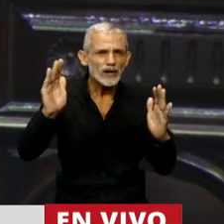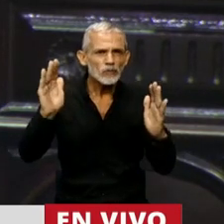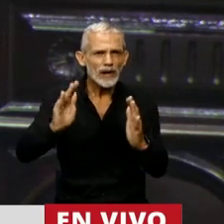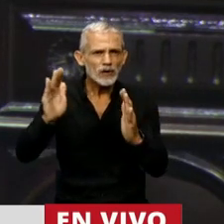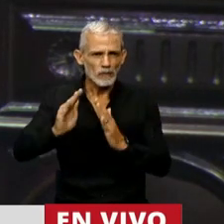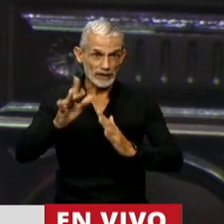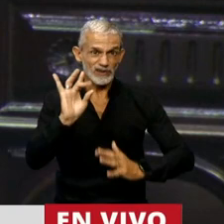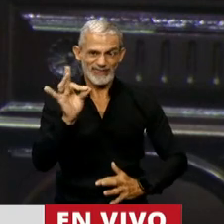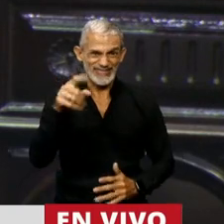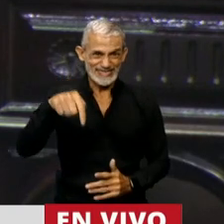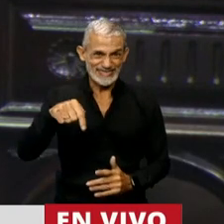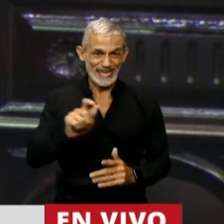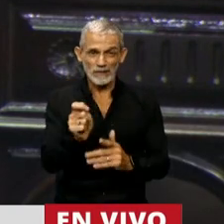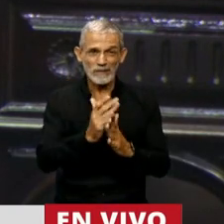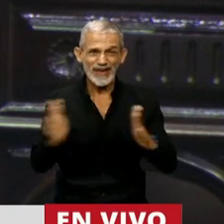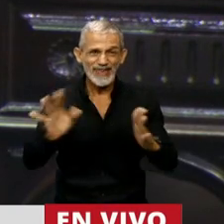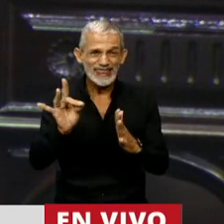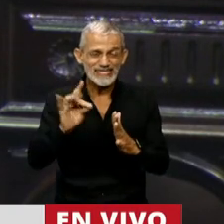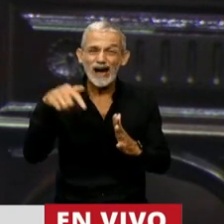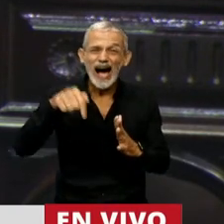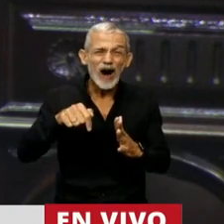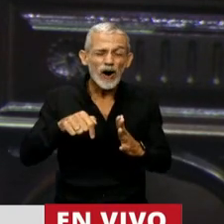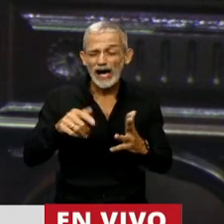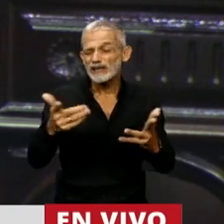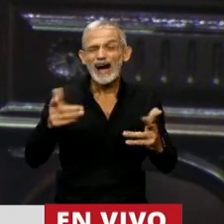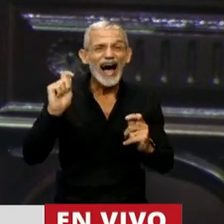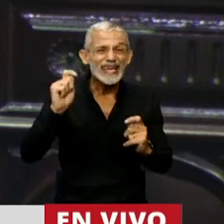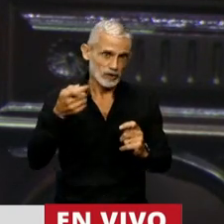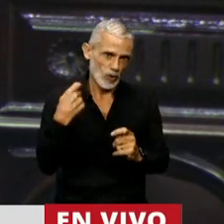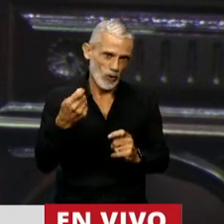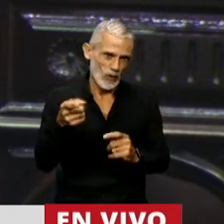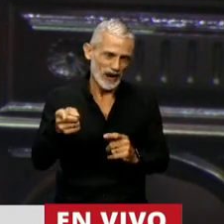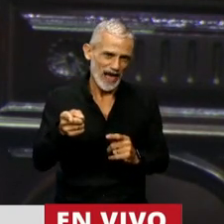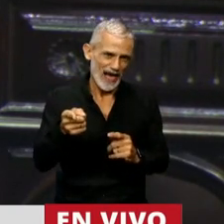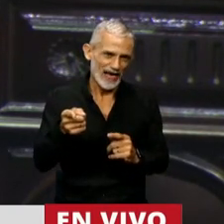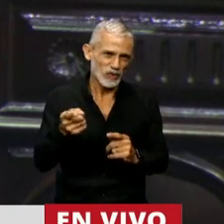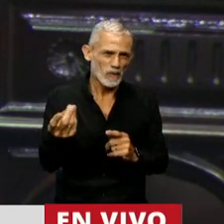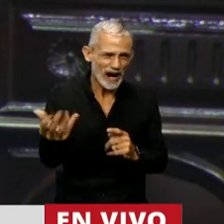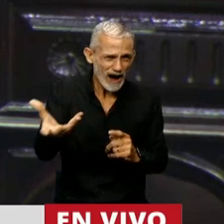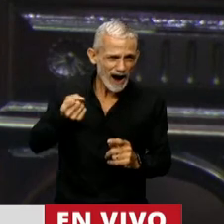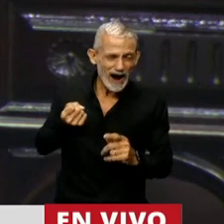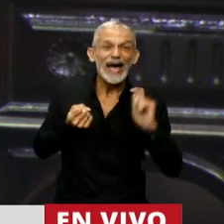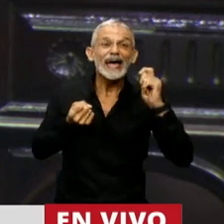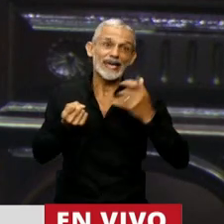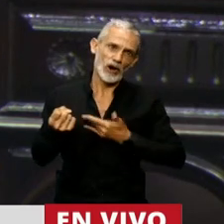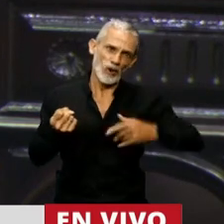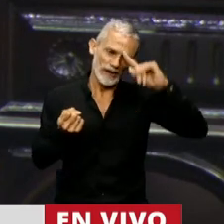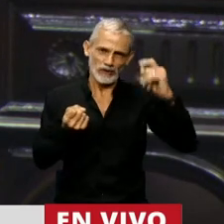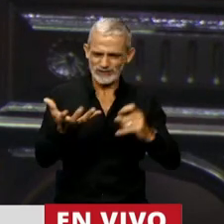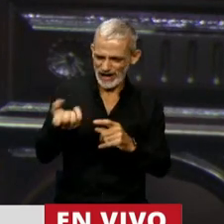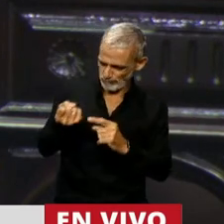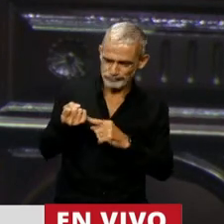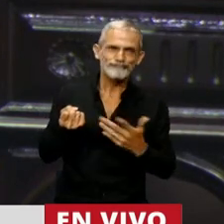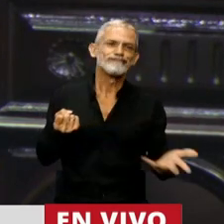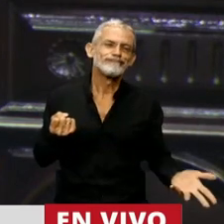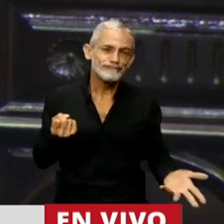este diciembre el saqueo es al bolsillo de los jubilados y quien saquea es el gobierno nacional.